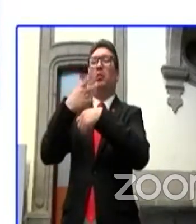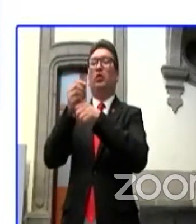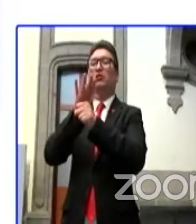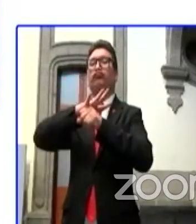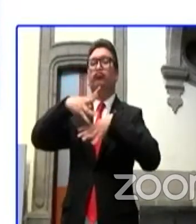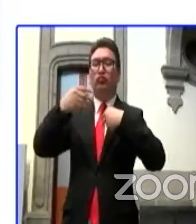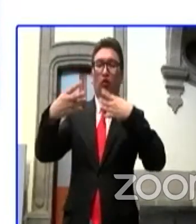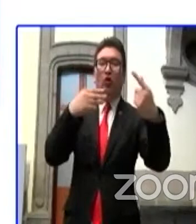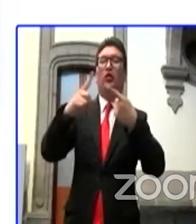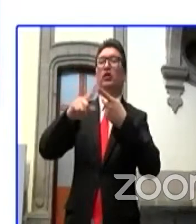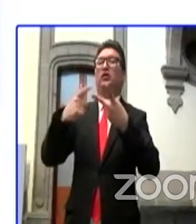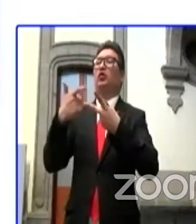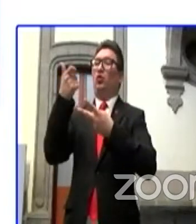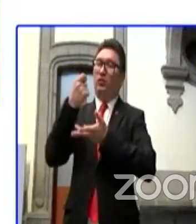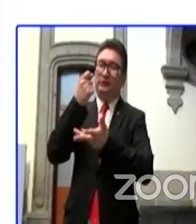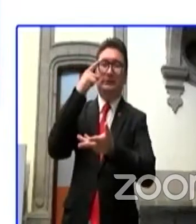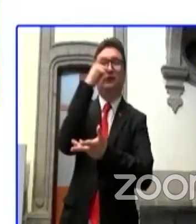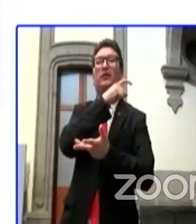en mi estado